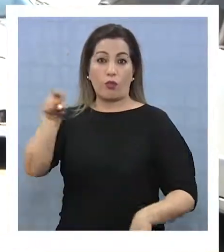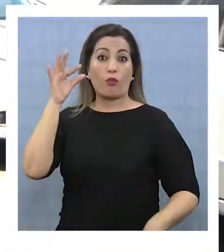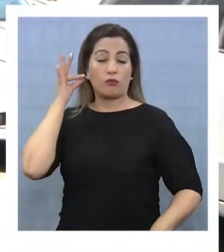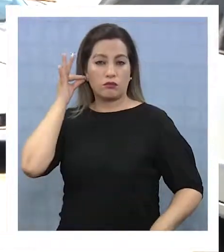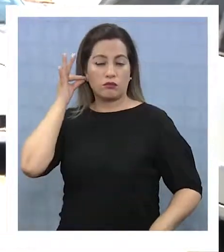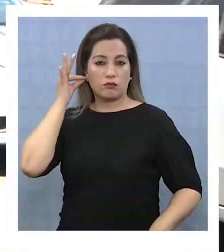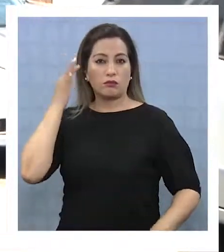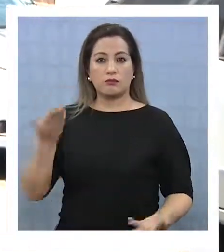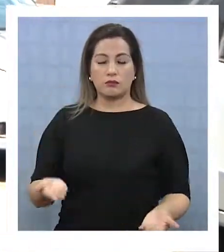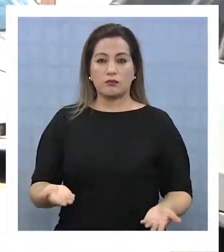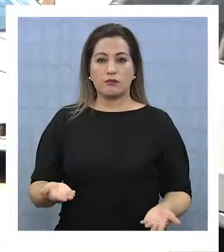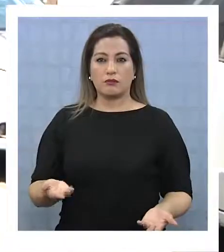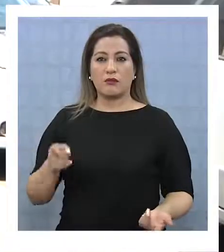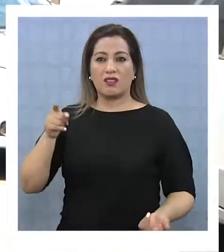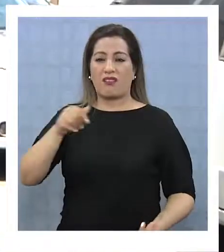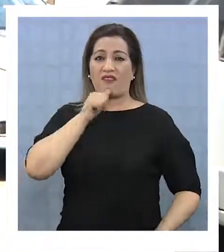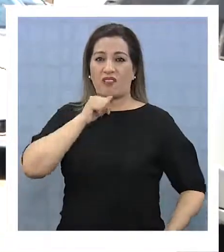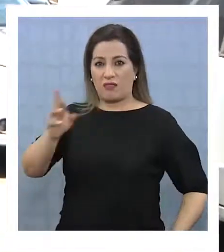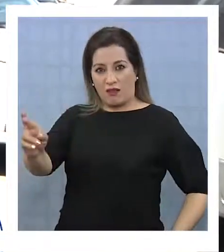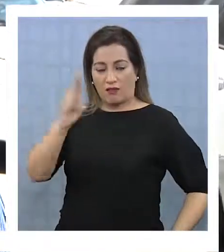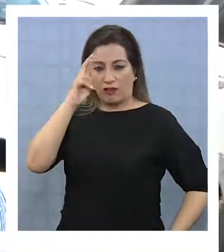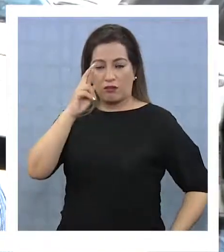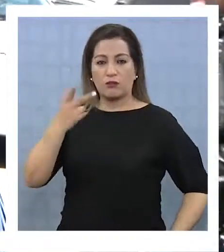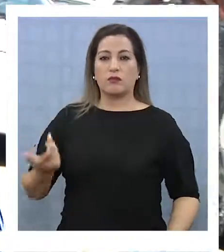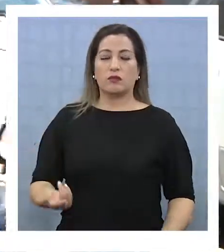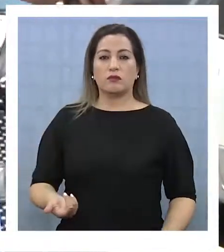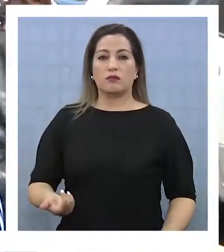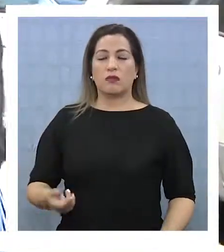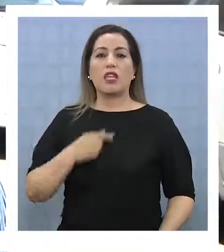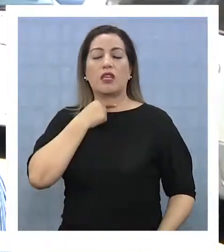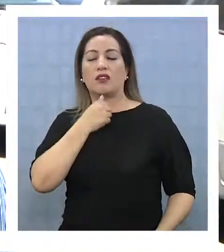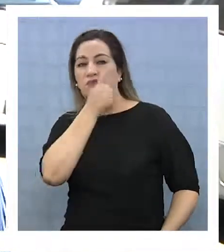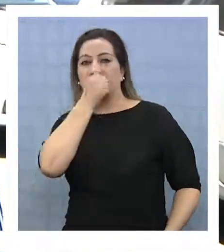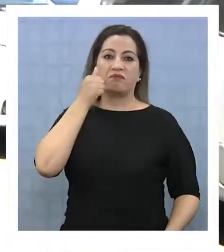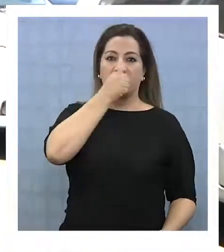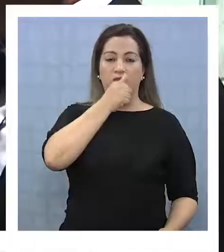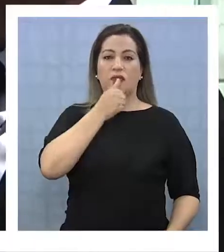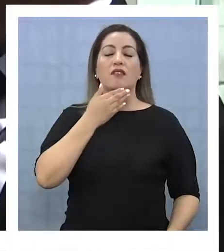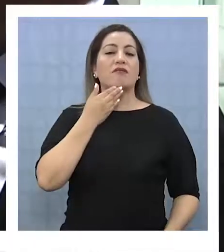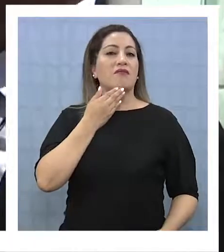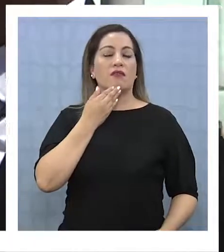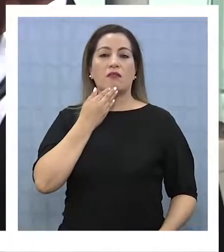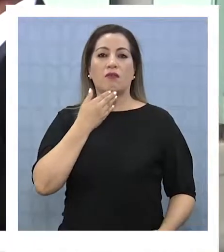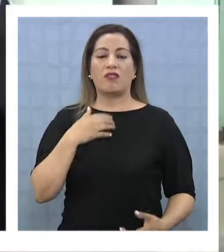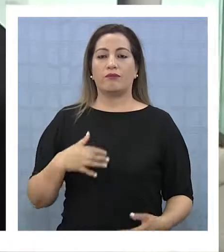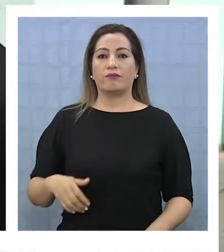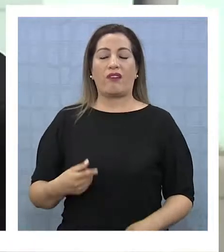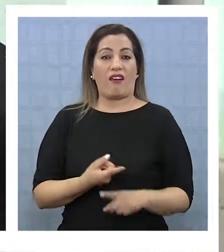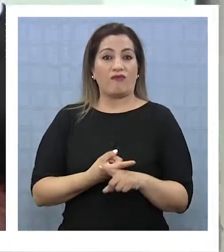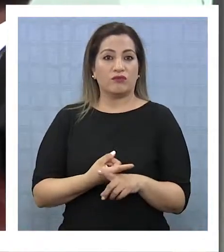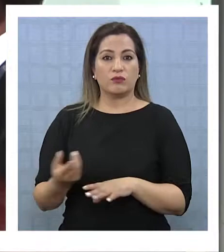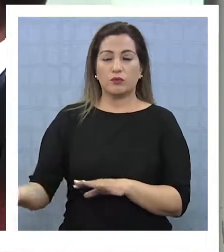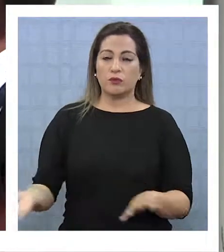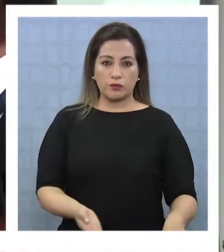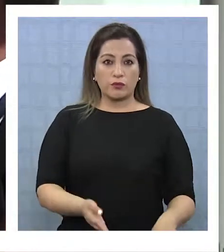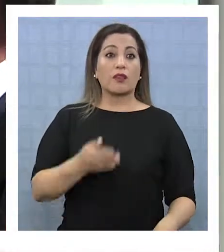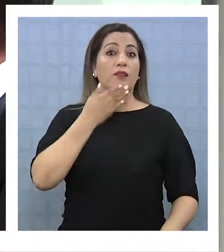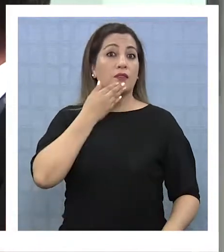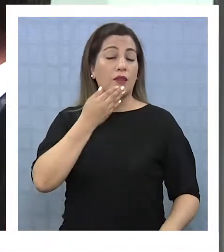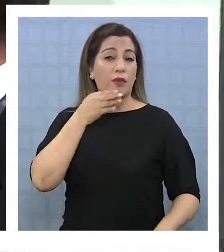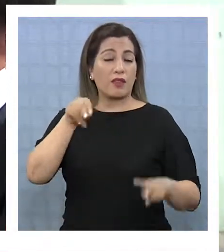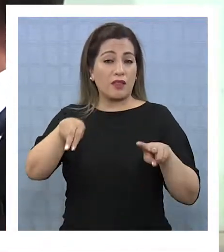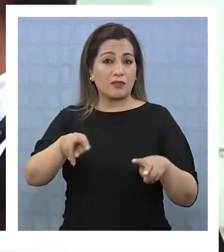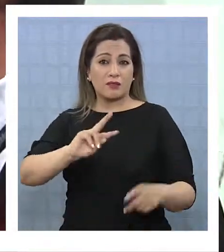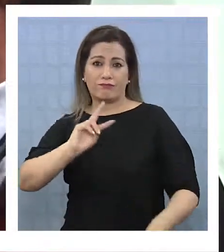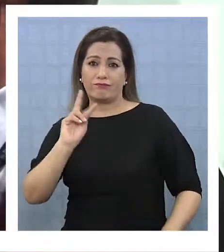En otras palabras, fue muy irrespetuosa, bastante desafiante, y por qué no decirle, violenta en sus declaraciones. Otra lista de esta aparente